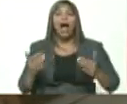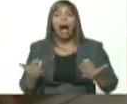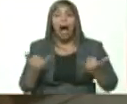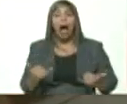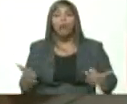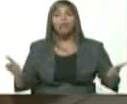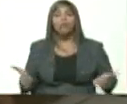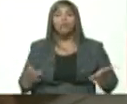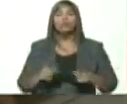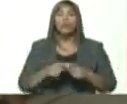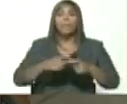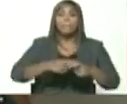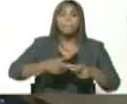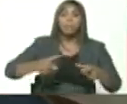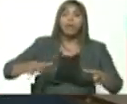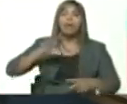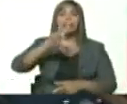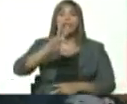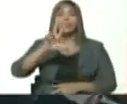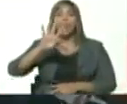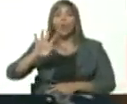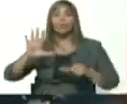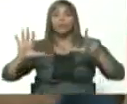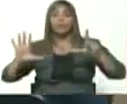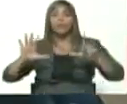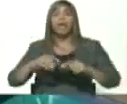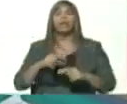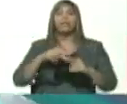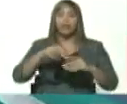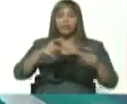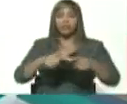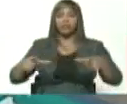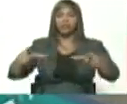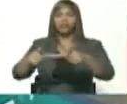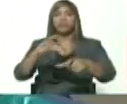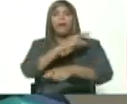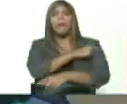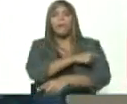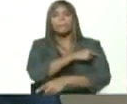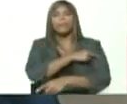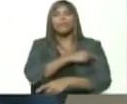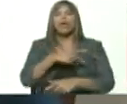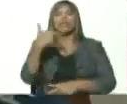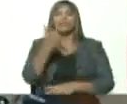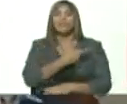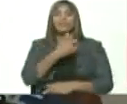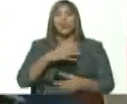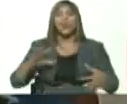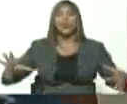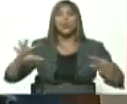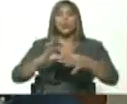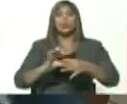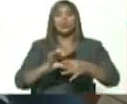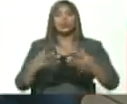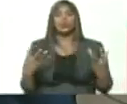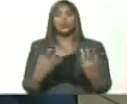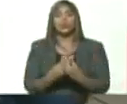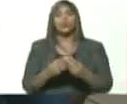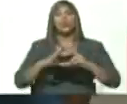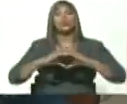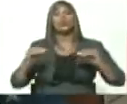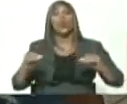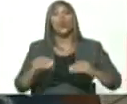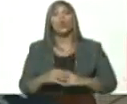estamos desplegando en los 347 consultorios que tienen puestos de vacunación, de la mano con todo lo que son